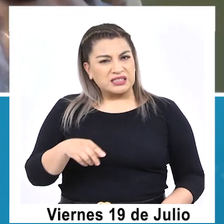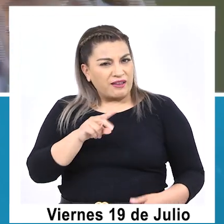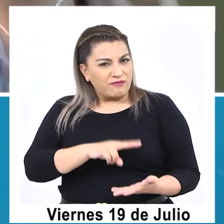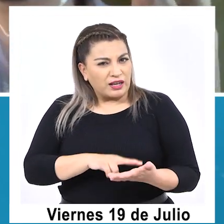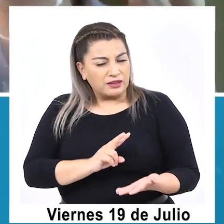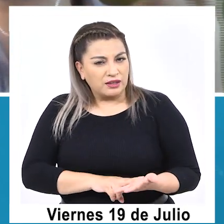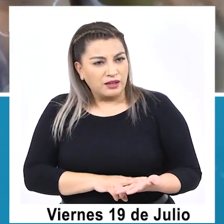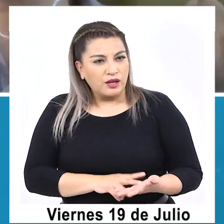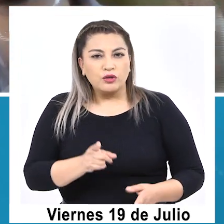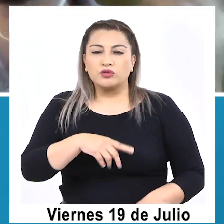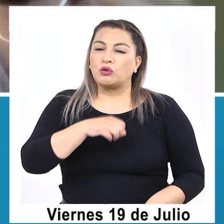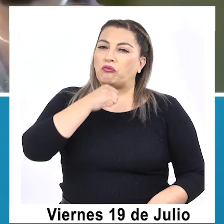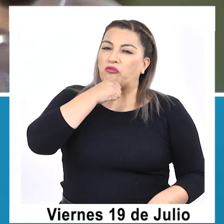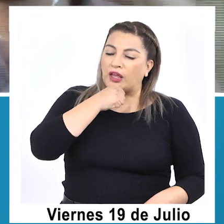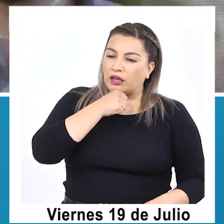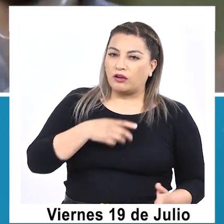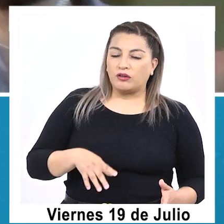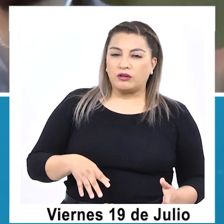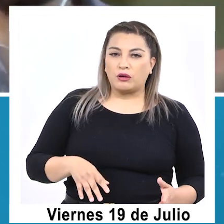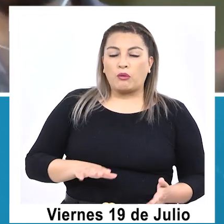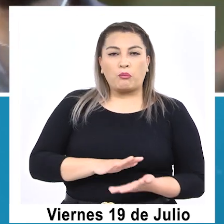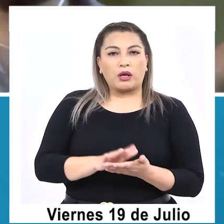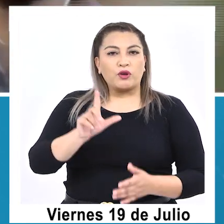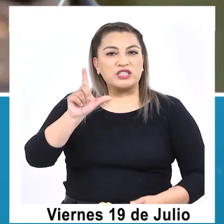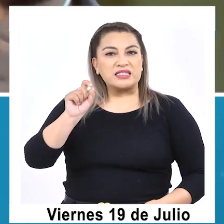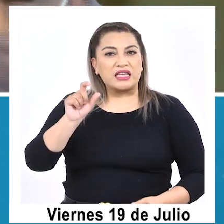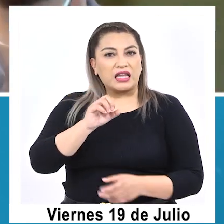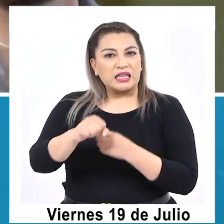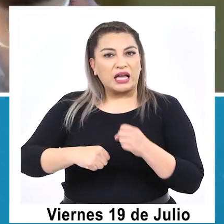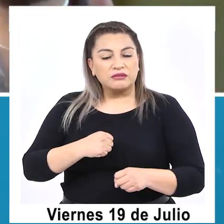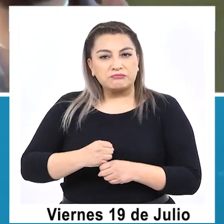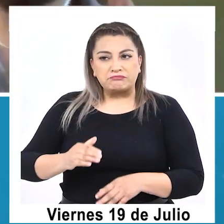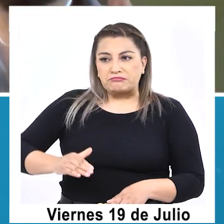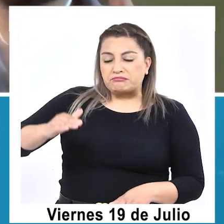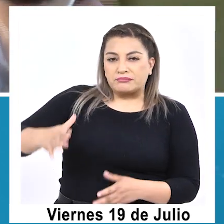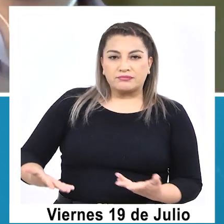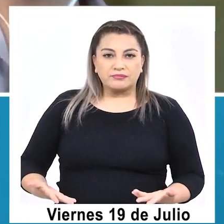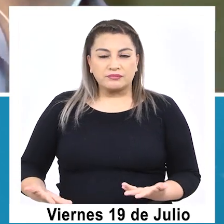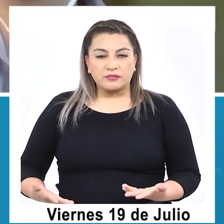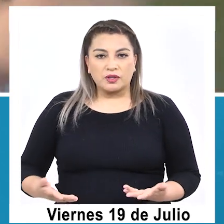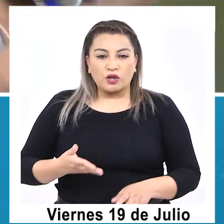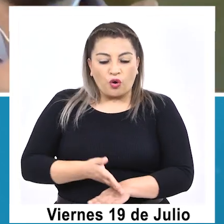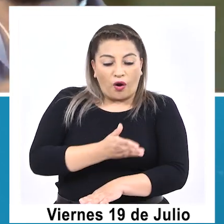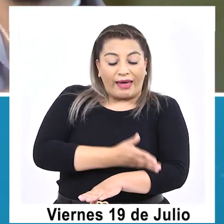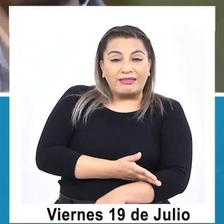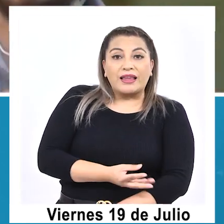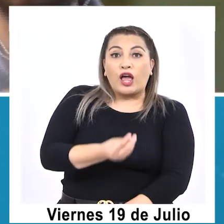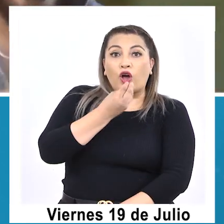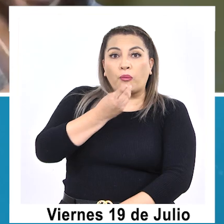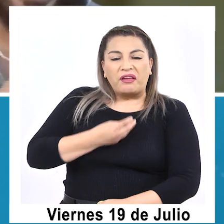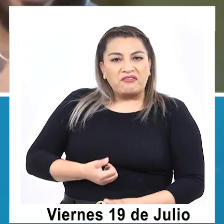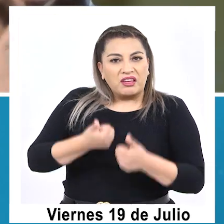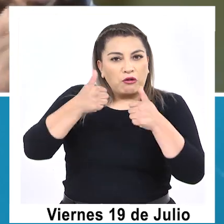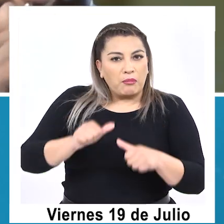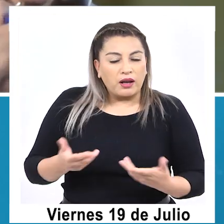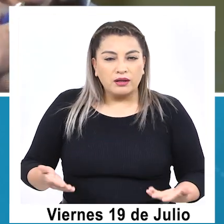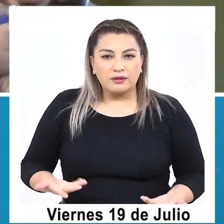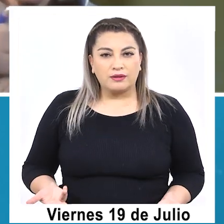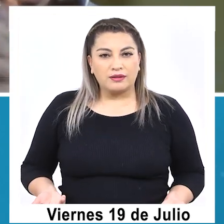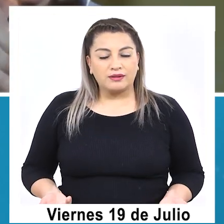Si cuando ya somos viejos será, no sé, de los 70 hacia arriba, ¿cómo puede influirnos lo que nos pasó 30 años